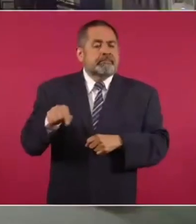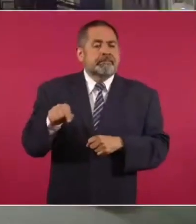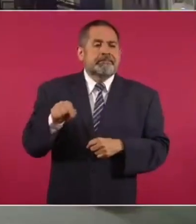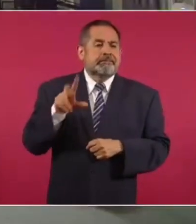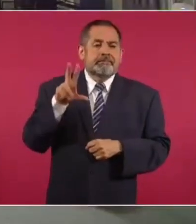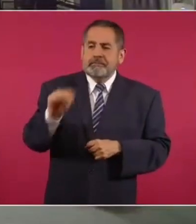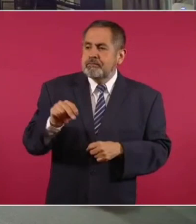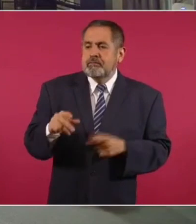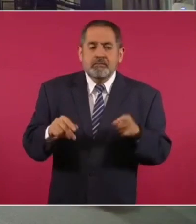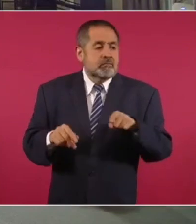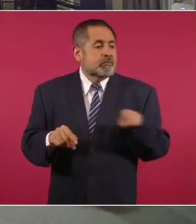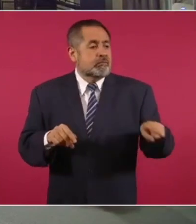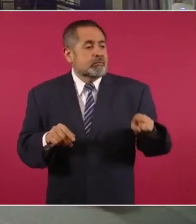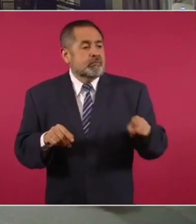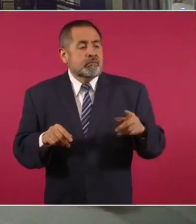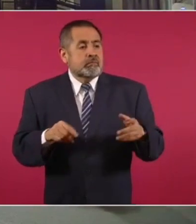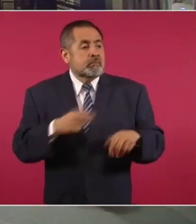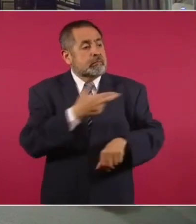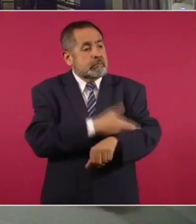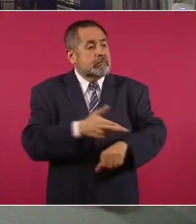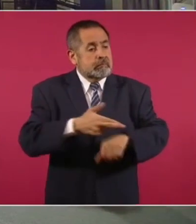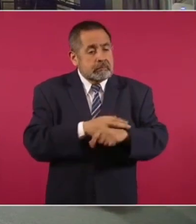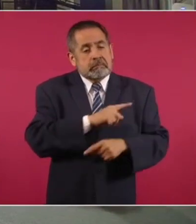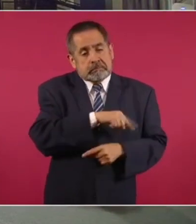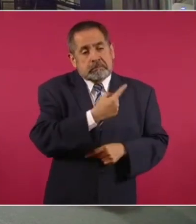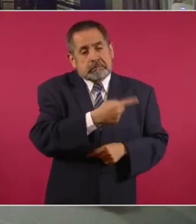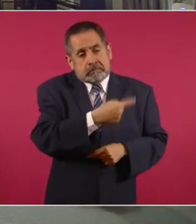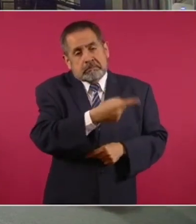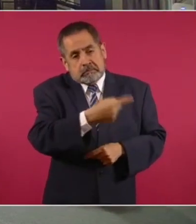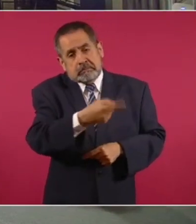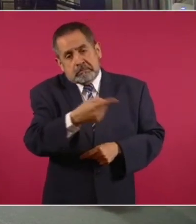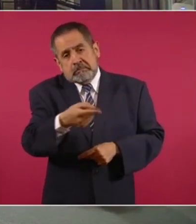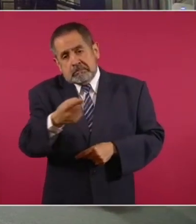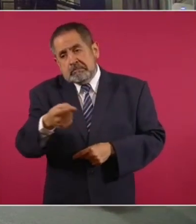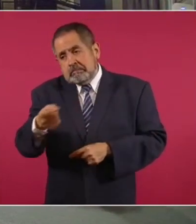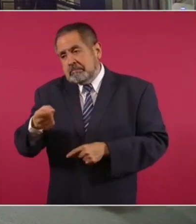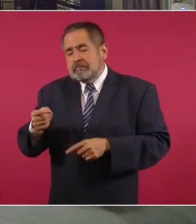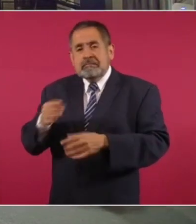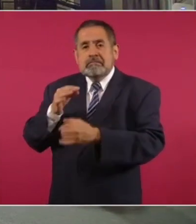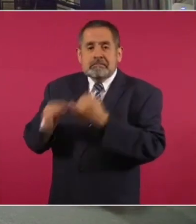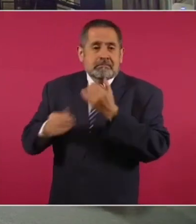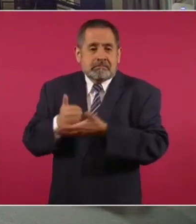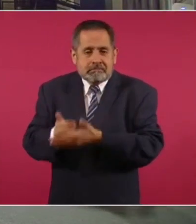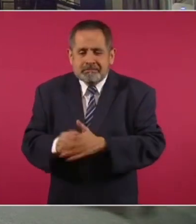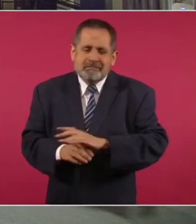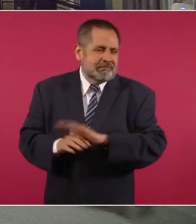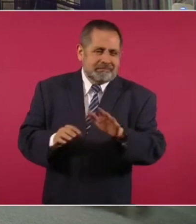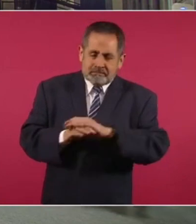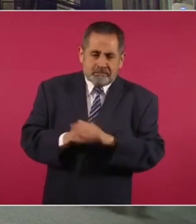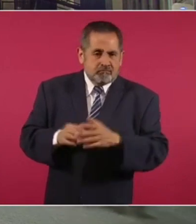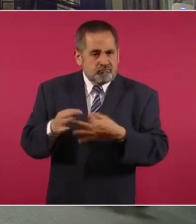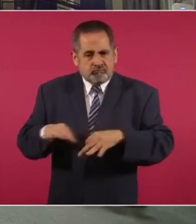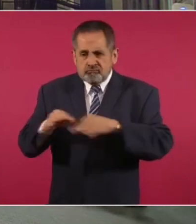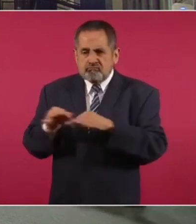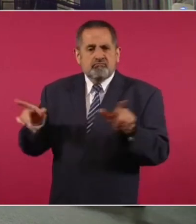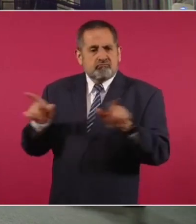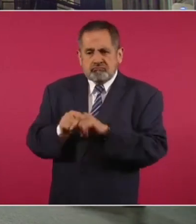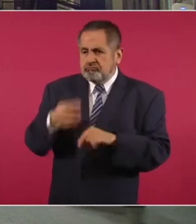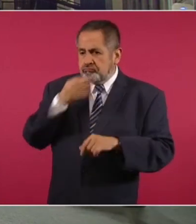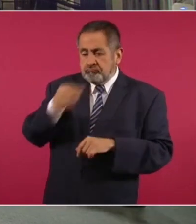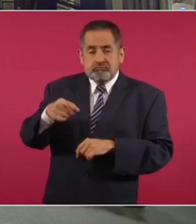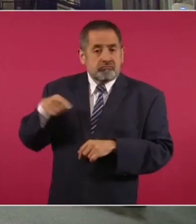línea interminable de ventanillas de múltiples y variadas instituciones, una para defender cada derecho, que gastan más